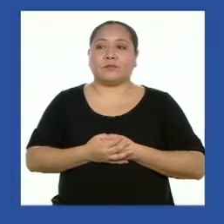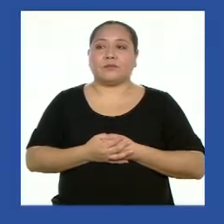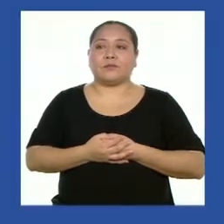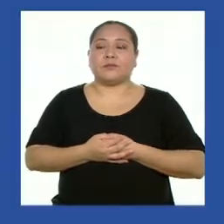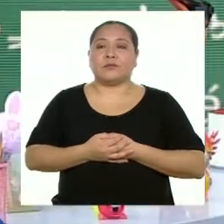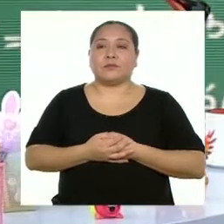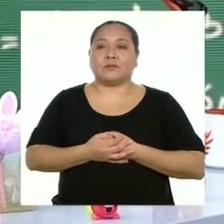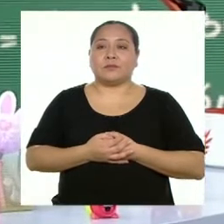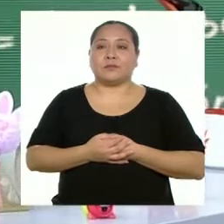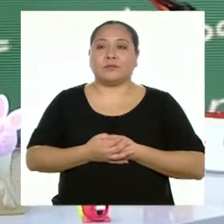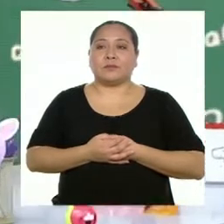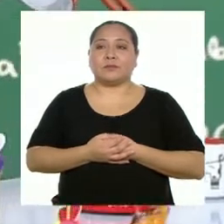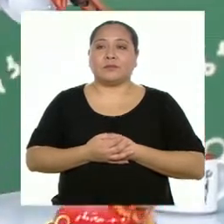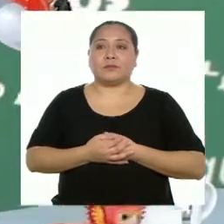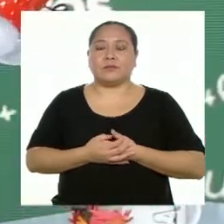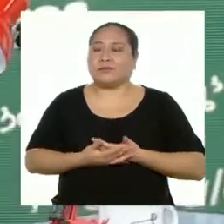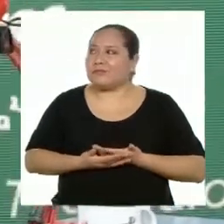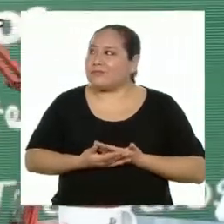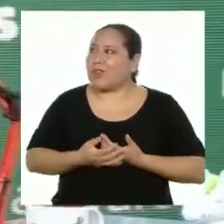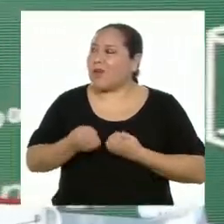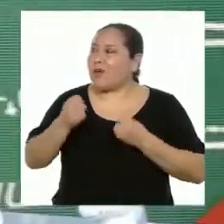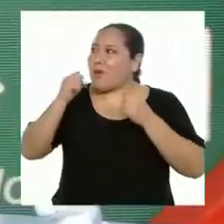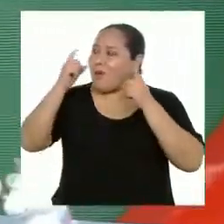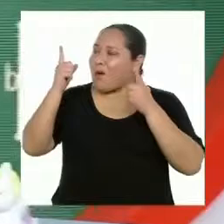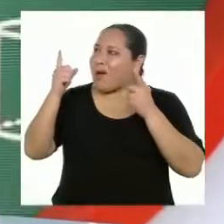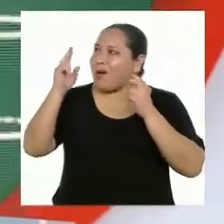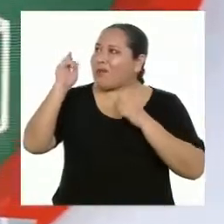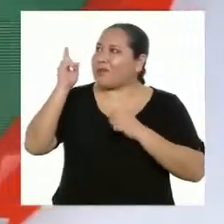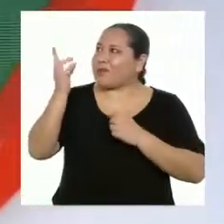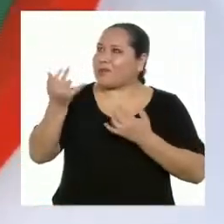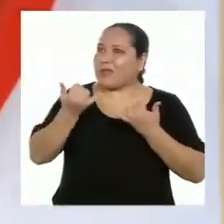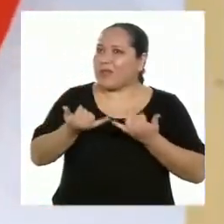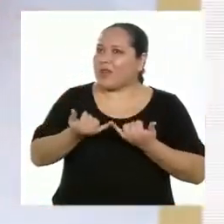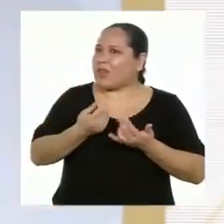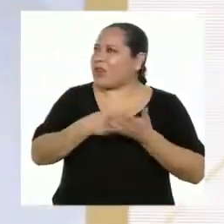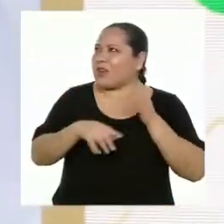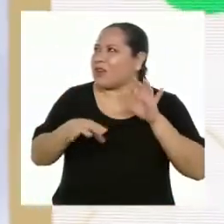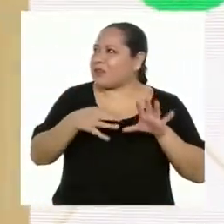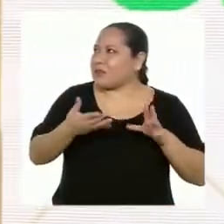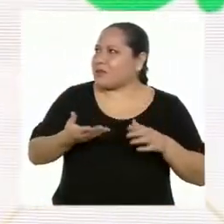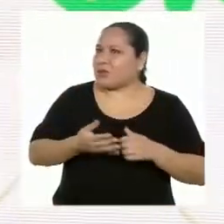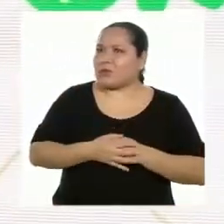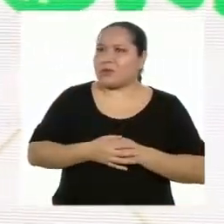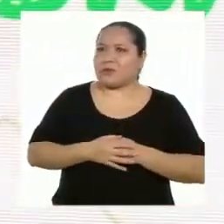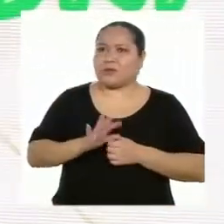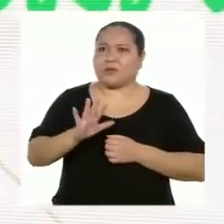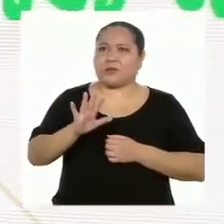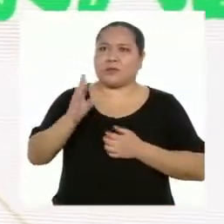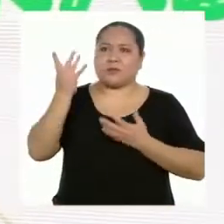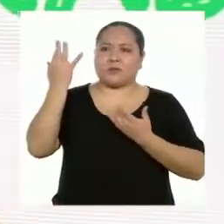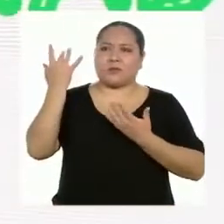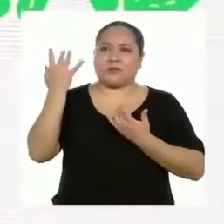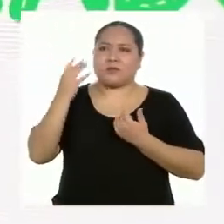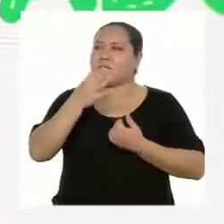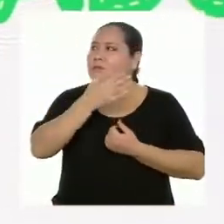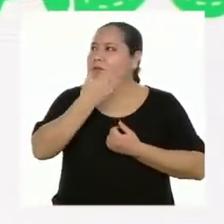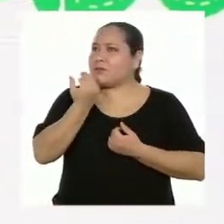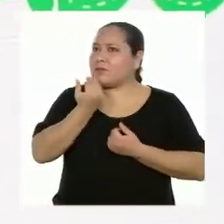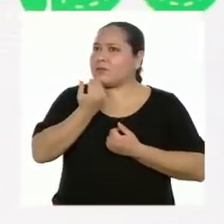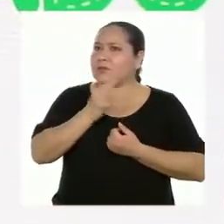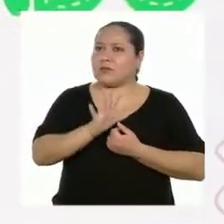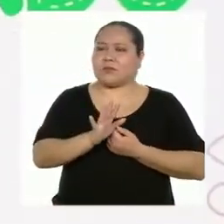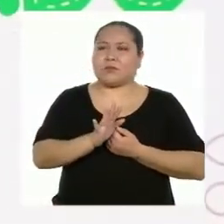¡Wow, profesora! ¿Y ahora qué hacemos? espere. Mejor hay